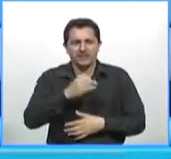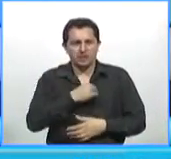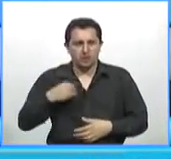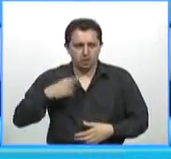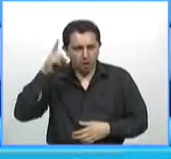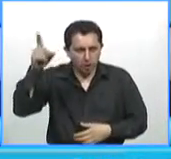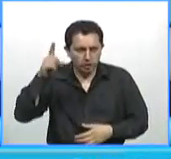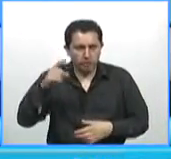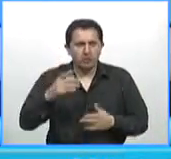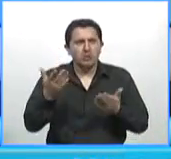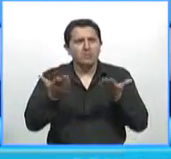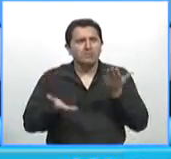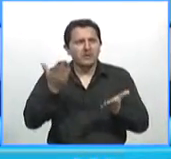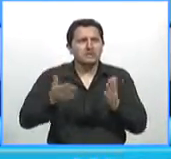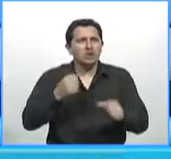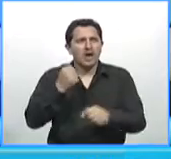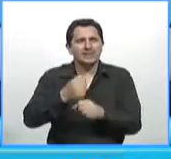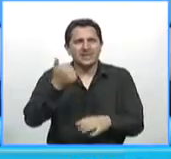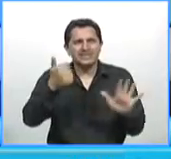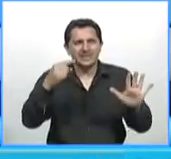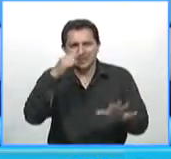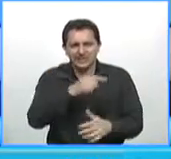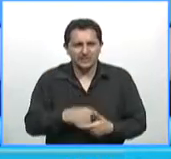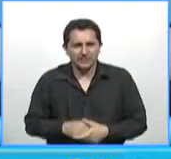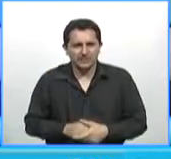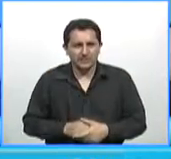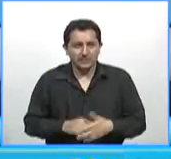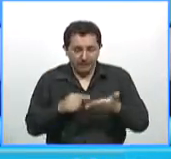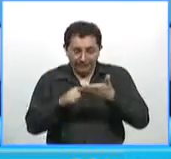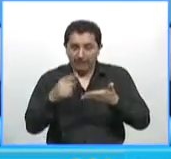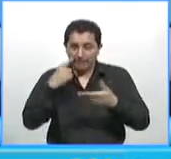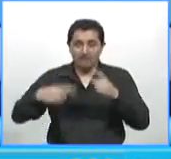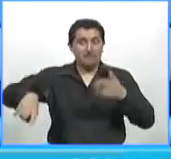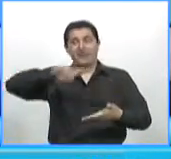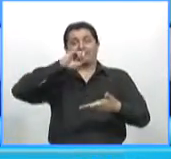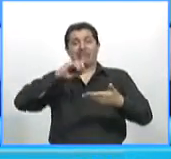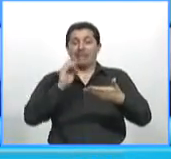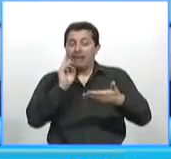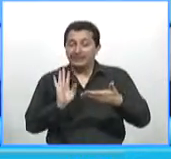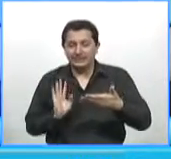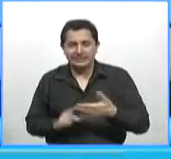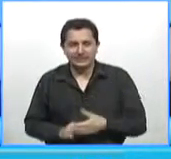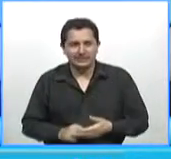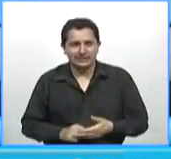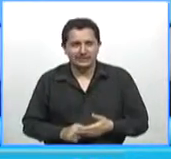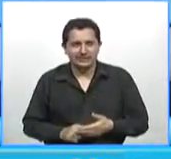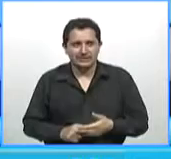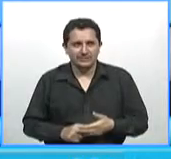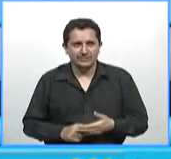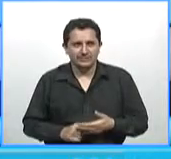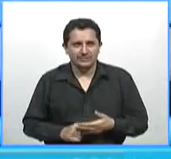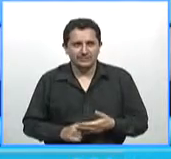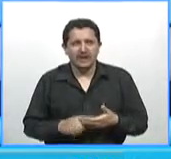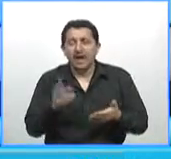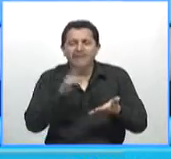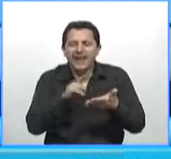de Toronto en la categoría hasta 67 kilos. Si me manda una patada. ¿Y qué no, sé yo, no creo. ¿Y si te manda una patada, sabes qué? Vos